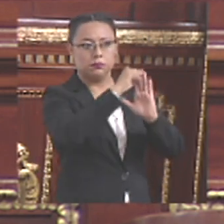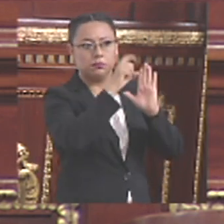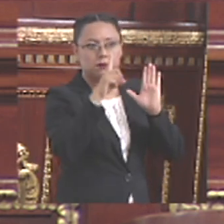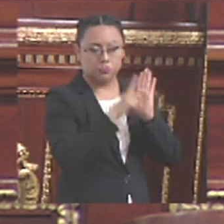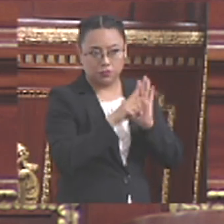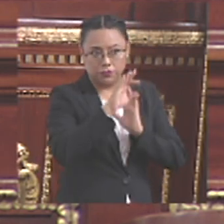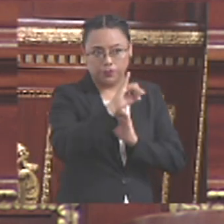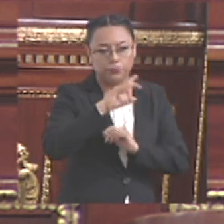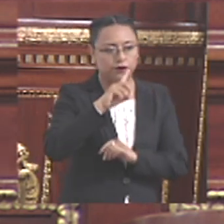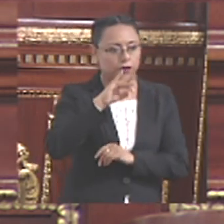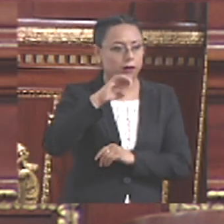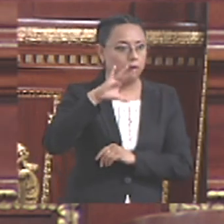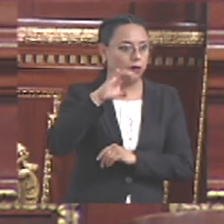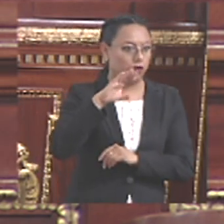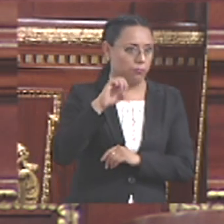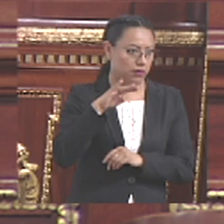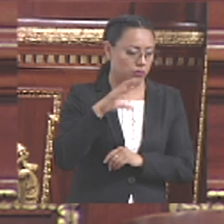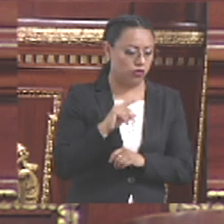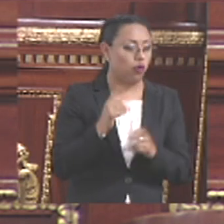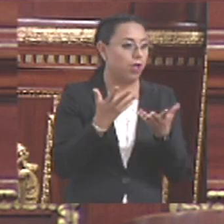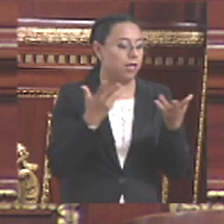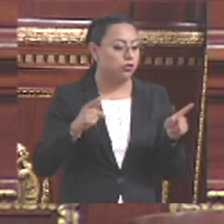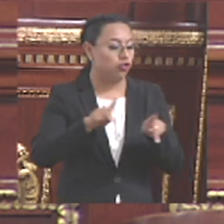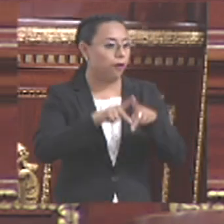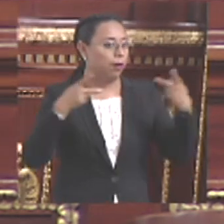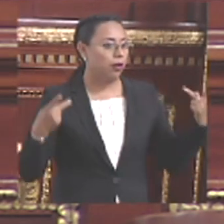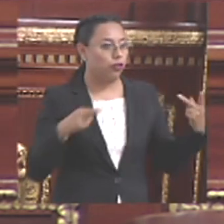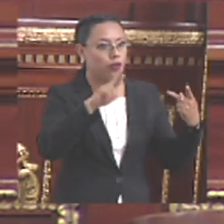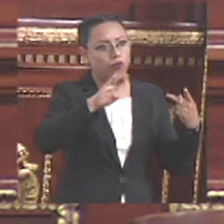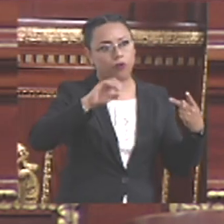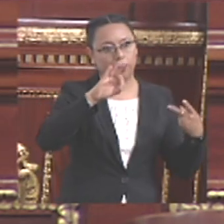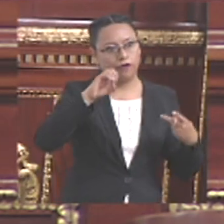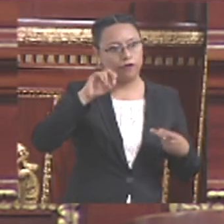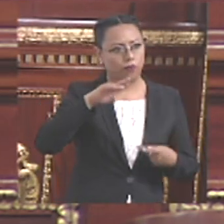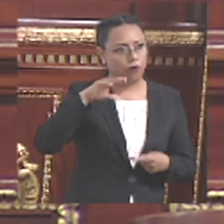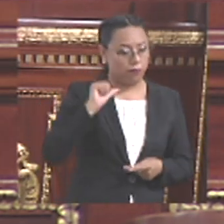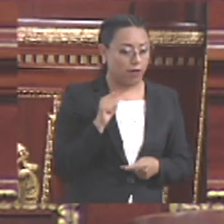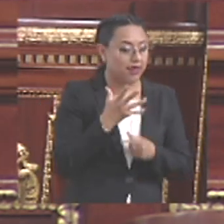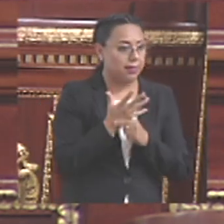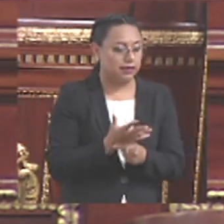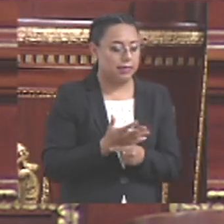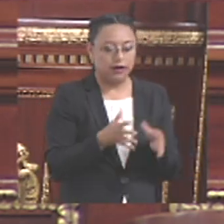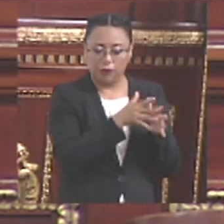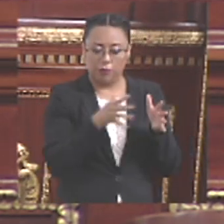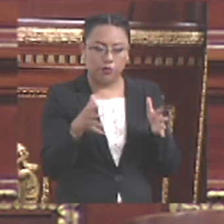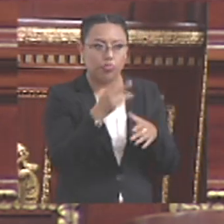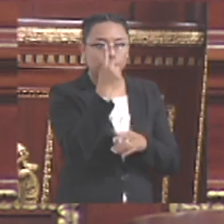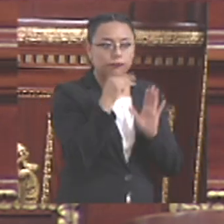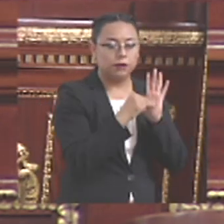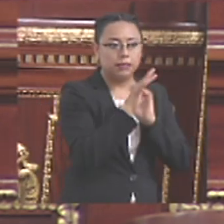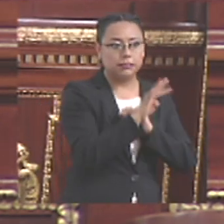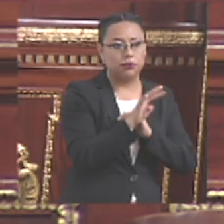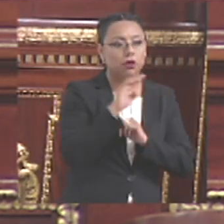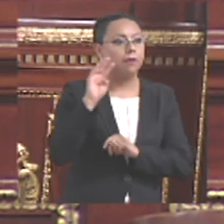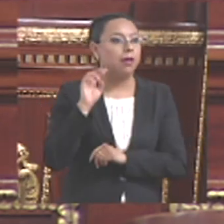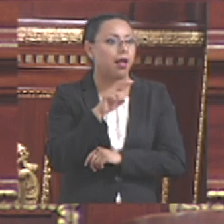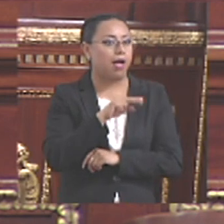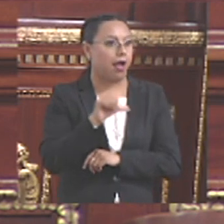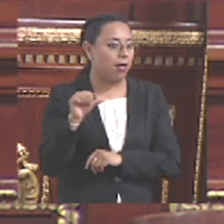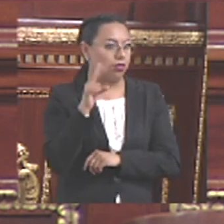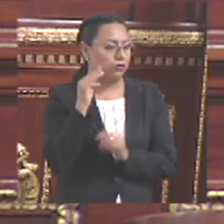fideicomiso, realizada por el periódico Reforma, del 2019 al 2022 se han ejecutado